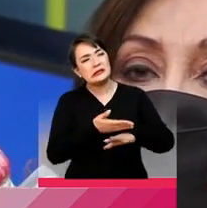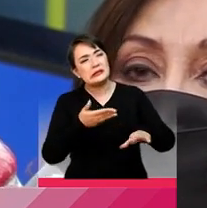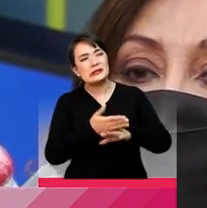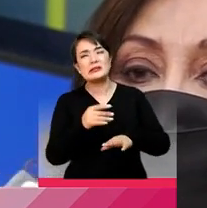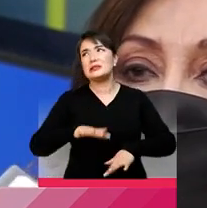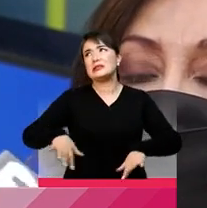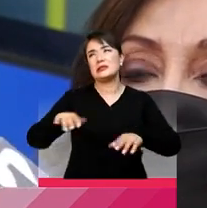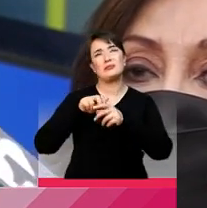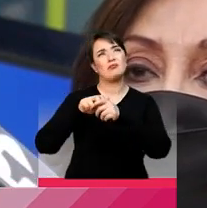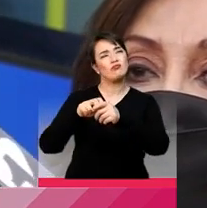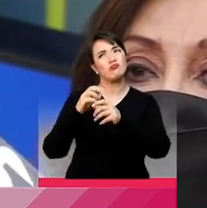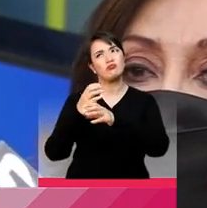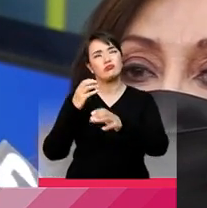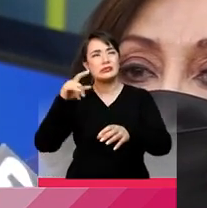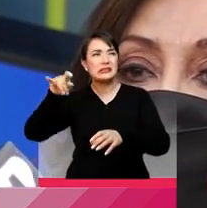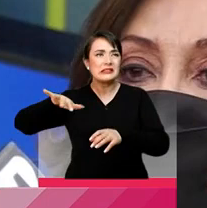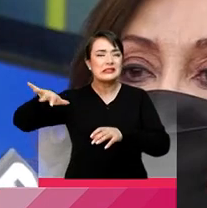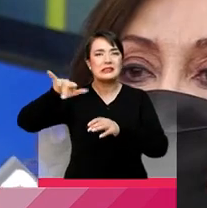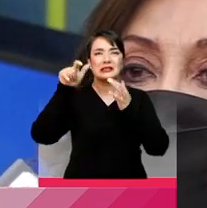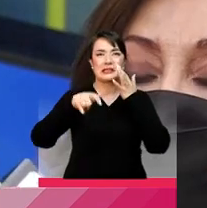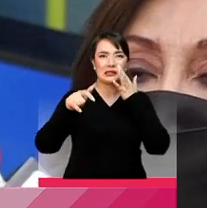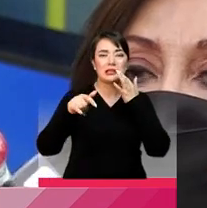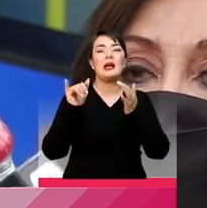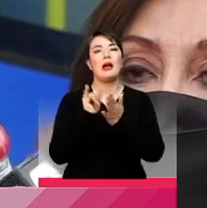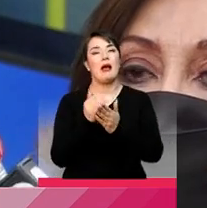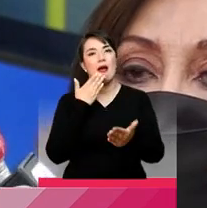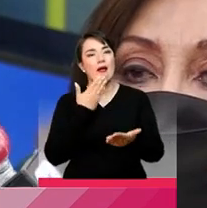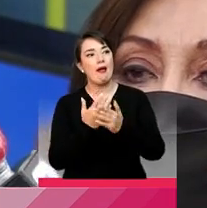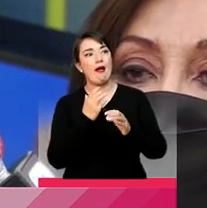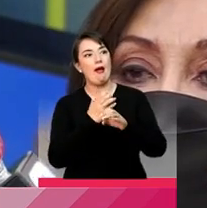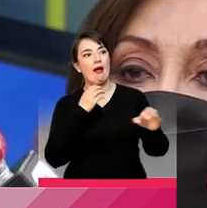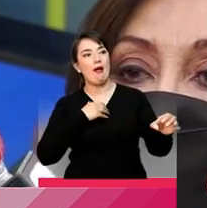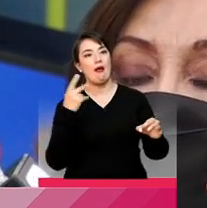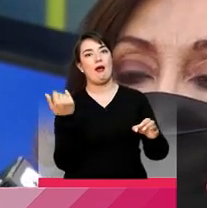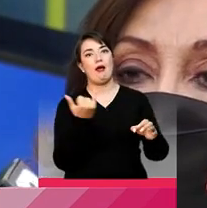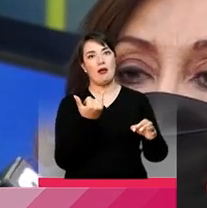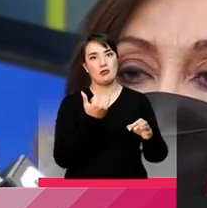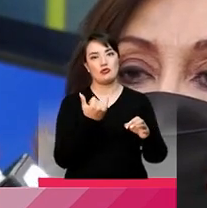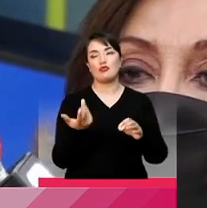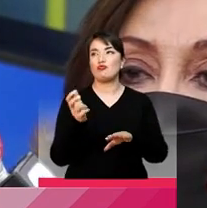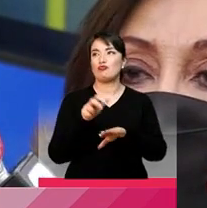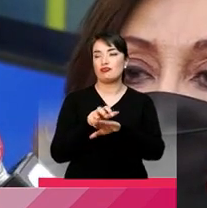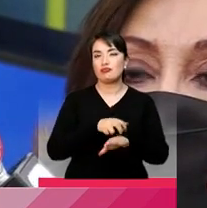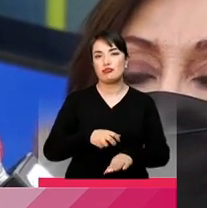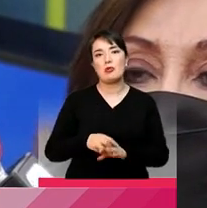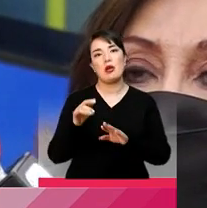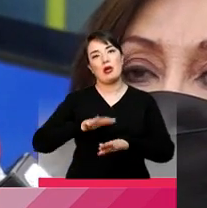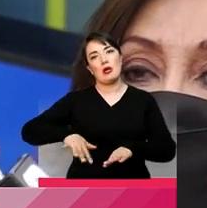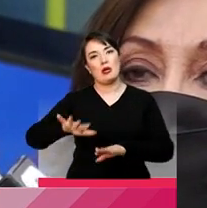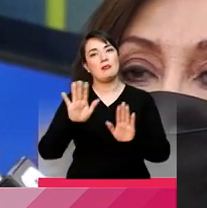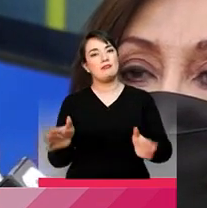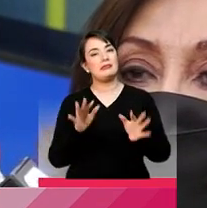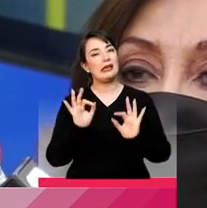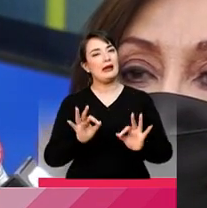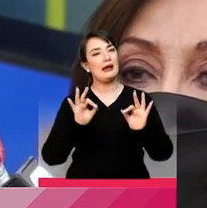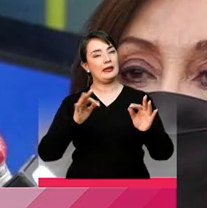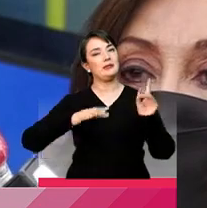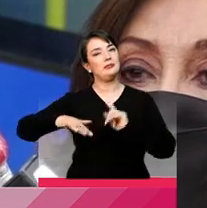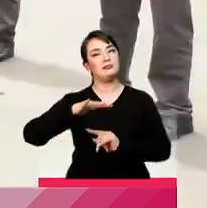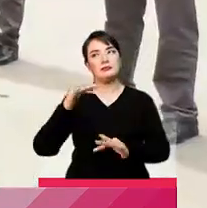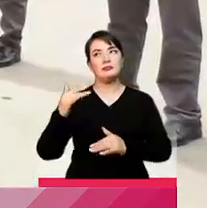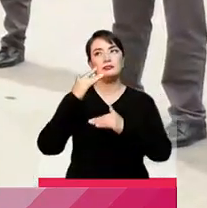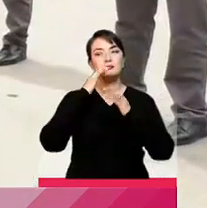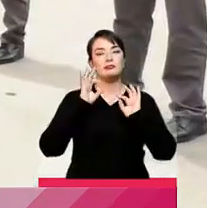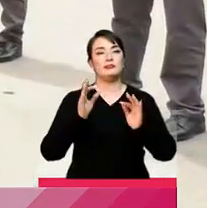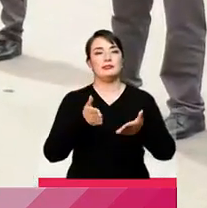el sistema de transporte público, y gracias a estos buses no solamente estaremos mejorando la operación, sino también la calidad del aire que respiramos los